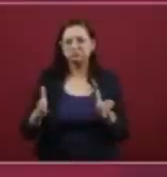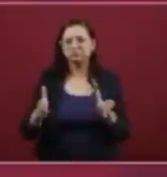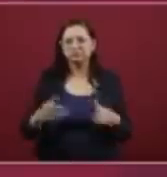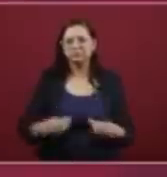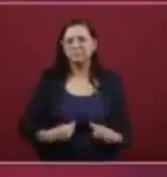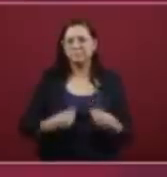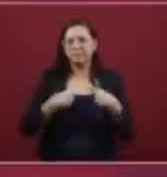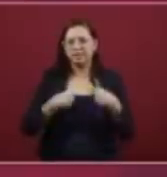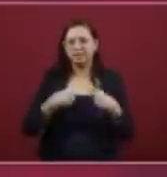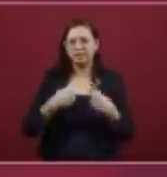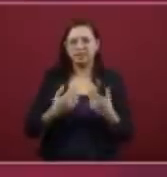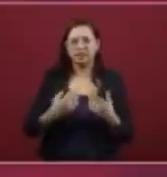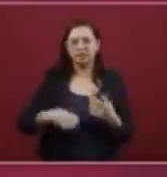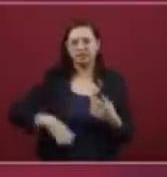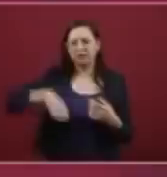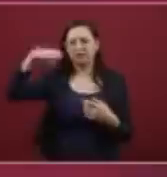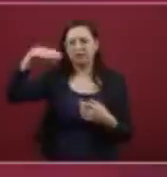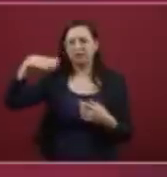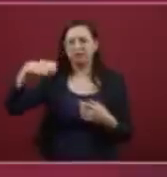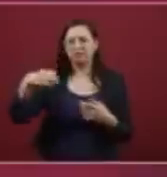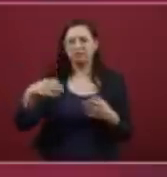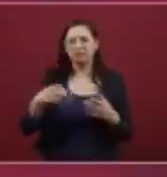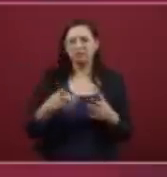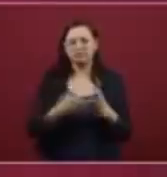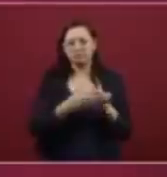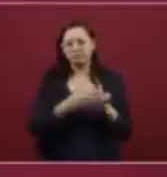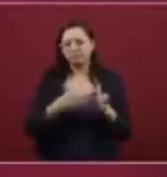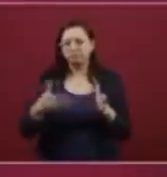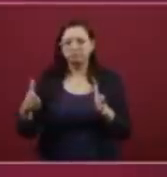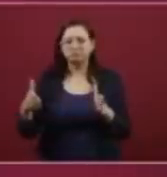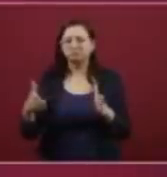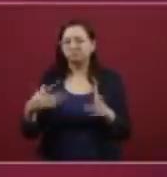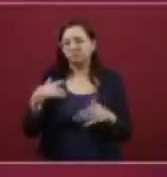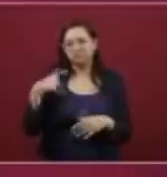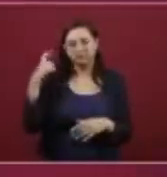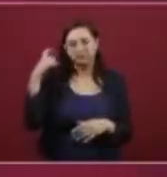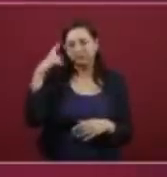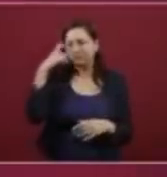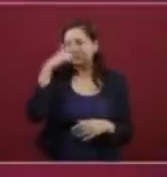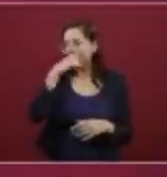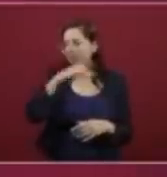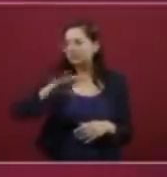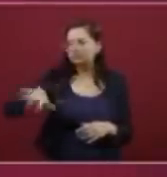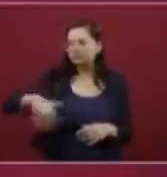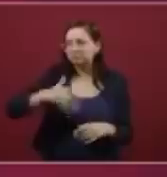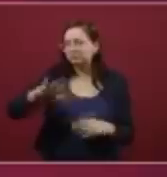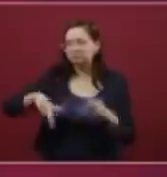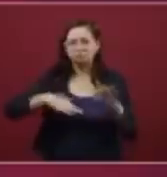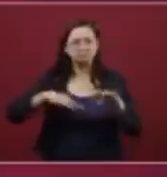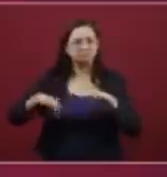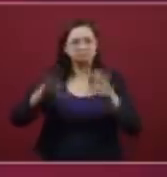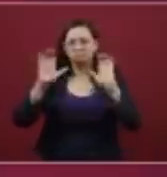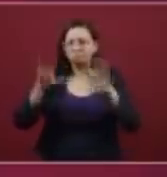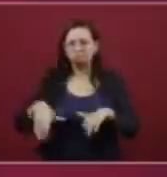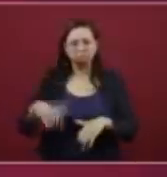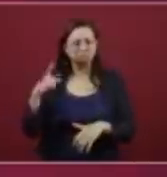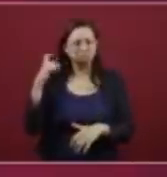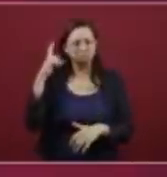tramo de la vida, ¿sí?, ya cuesta más trabajo conseguir